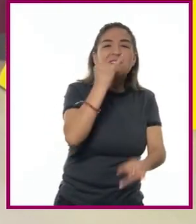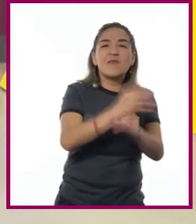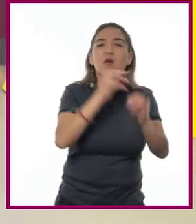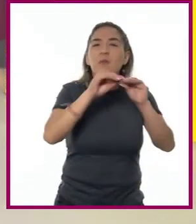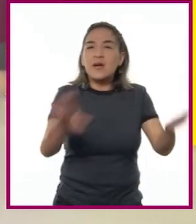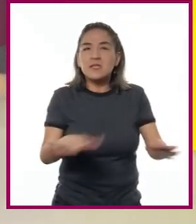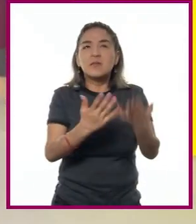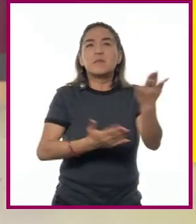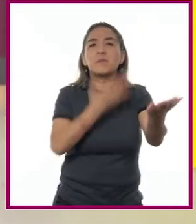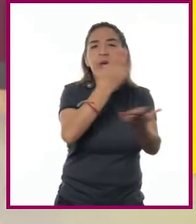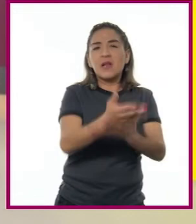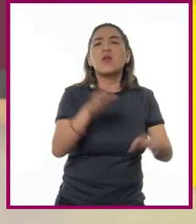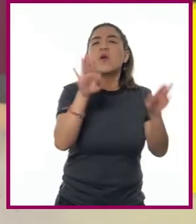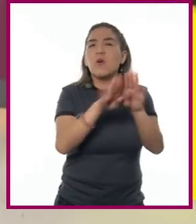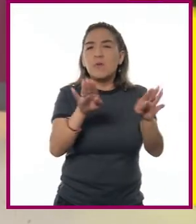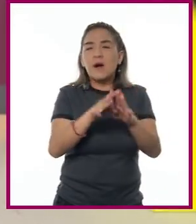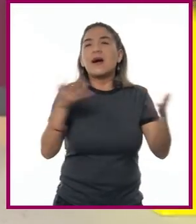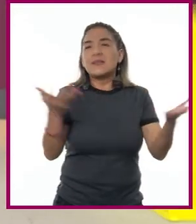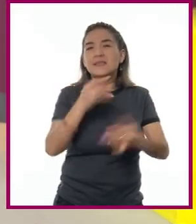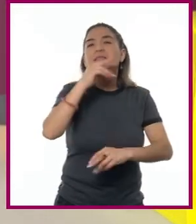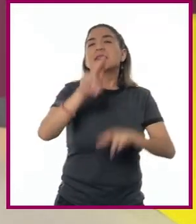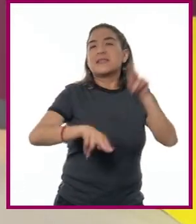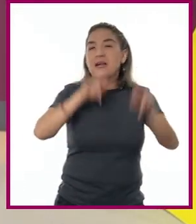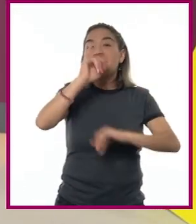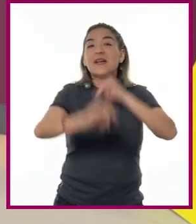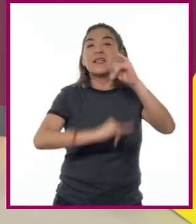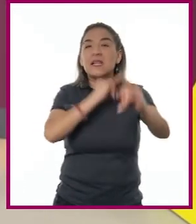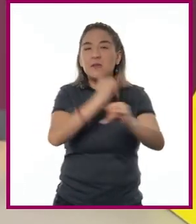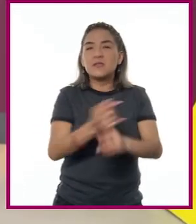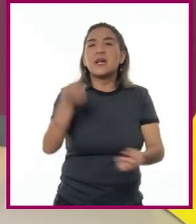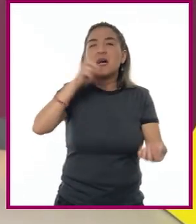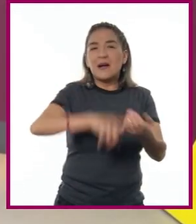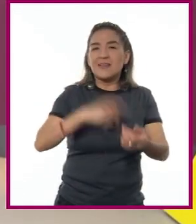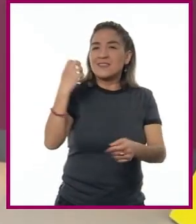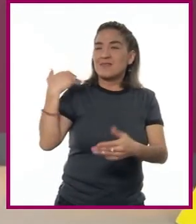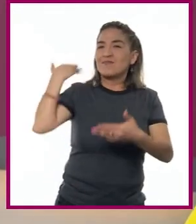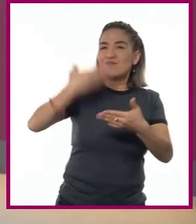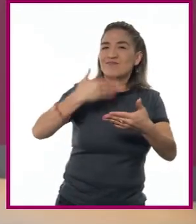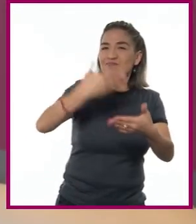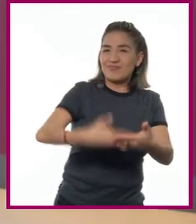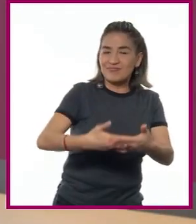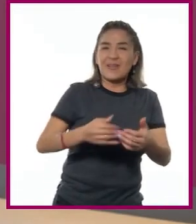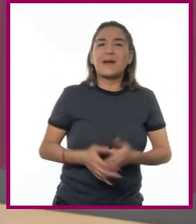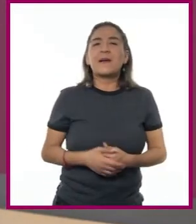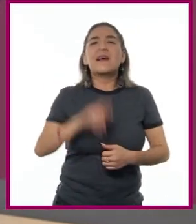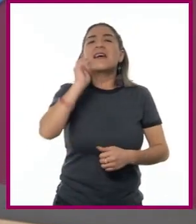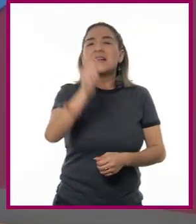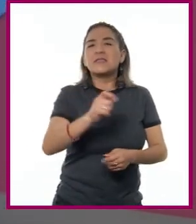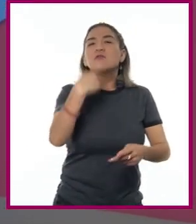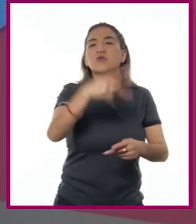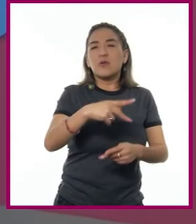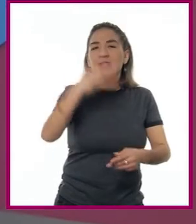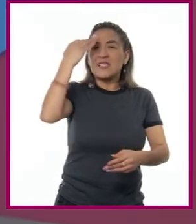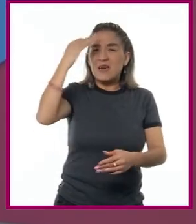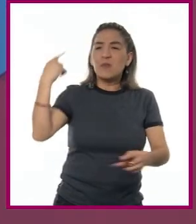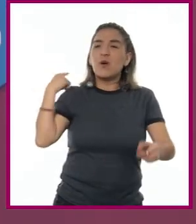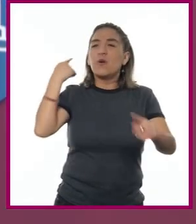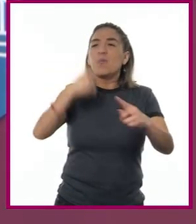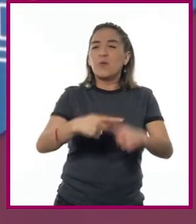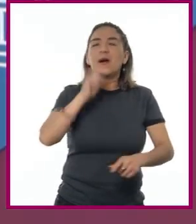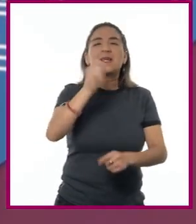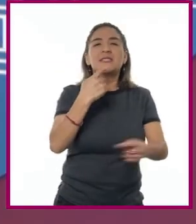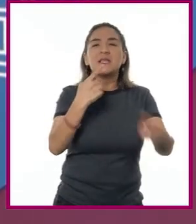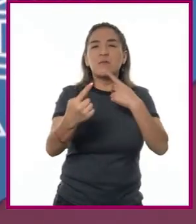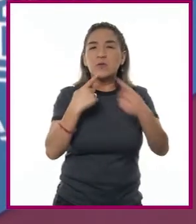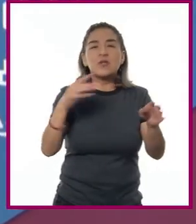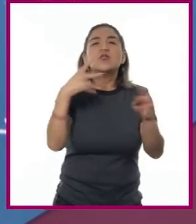Este derecho se ha promovido a nivel internacional en las últimas décadas. Coincide con un periodo en el que la democracia